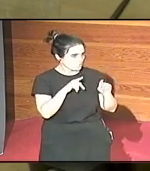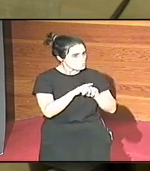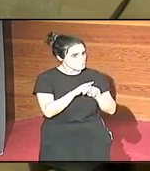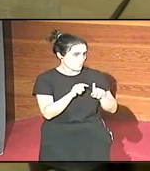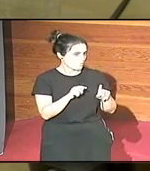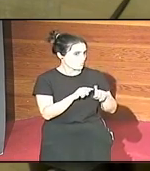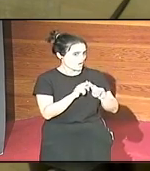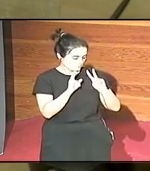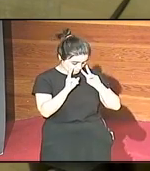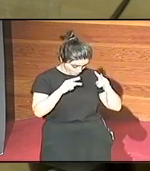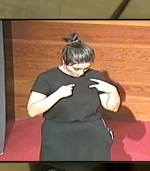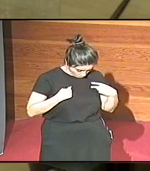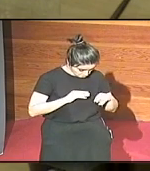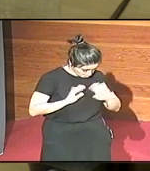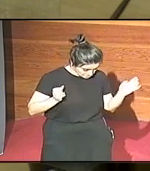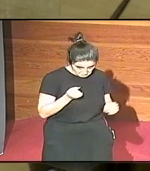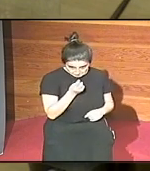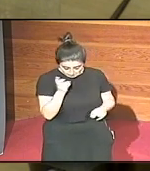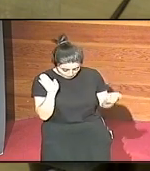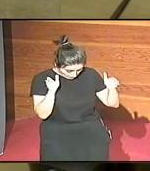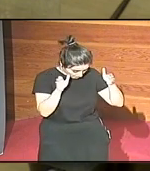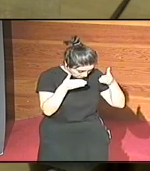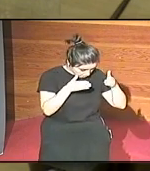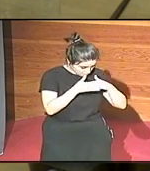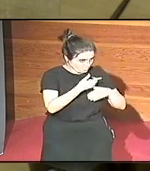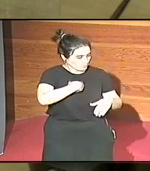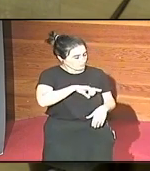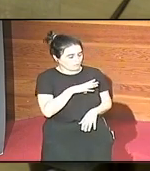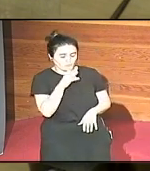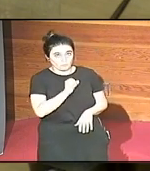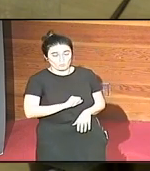ombligo, básicamente, y decir qué guapos somos.